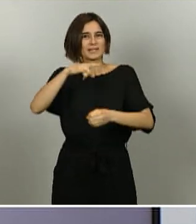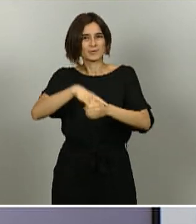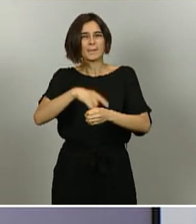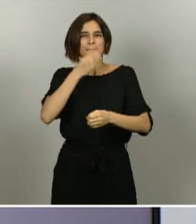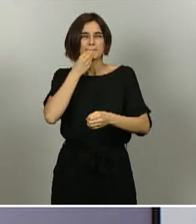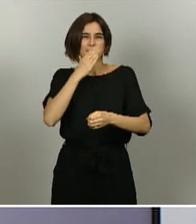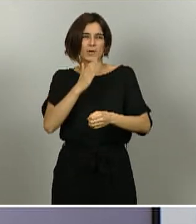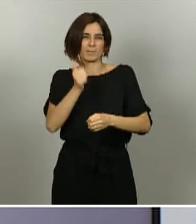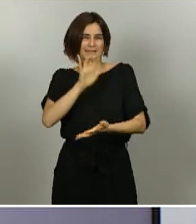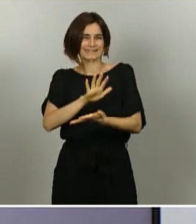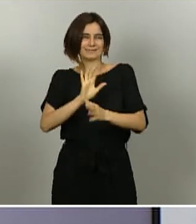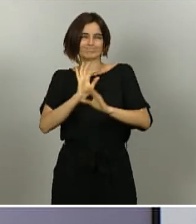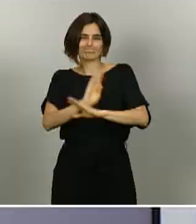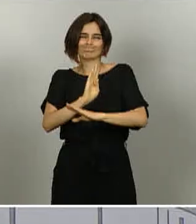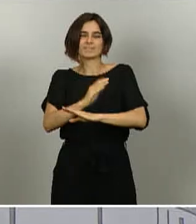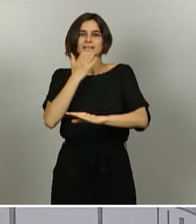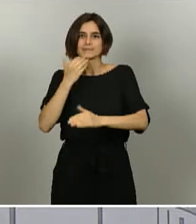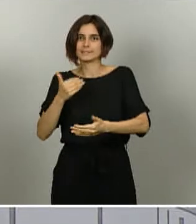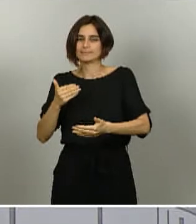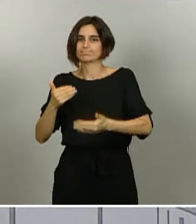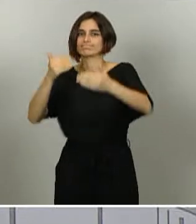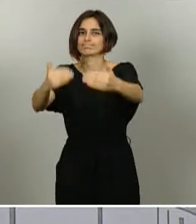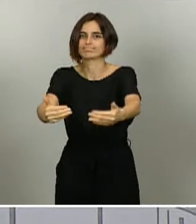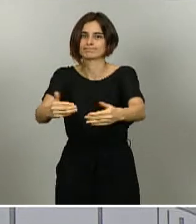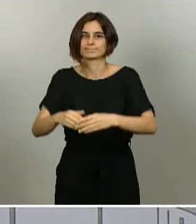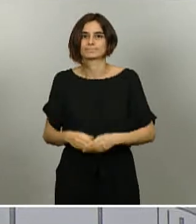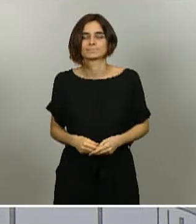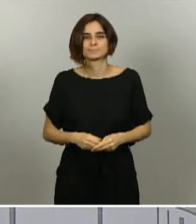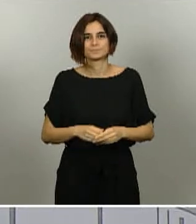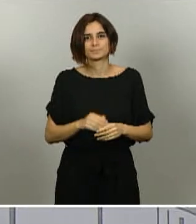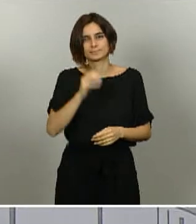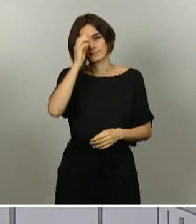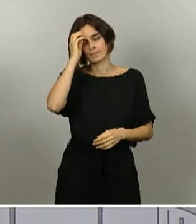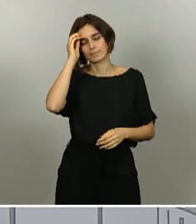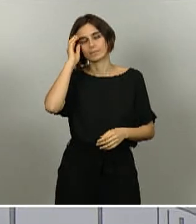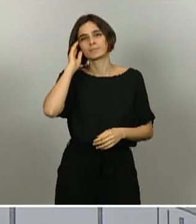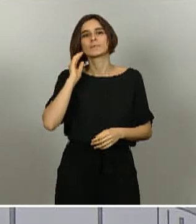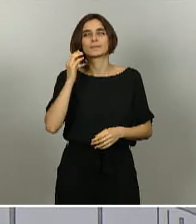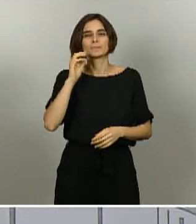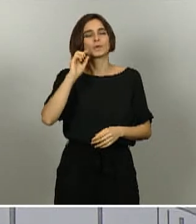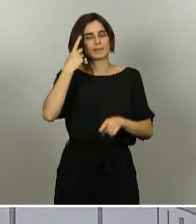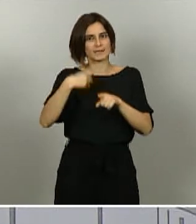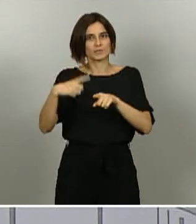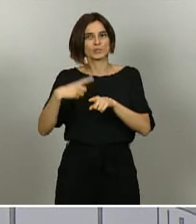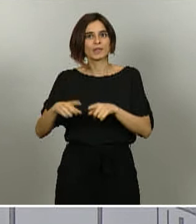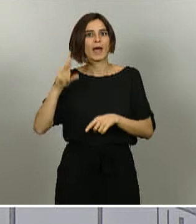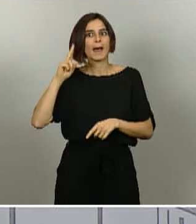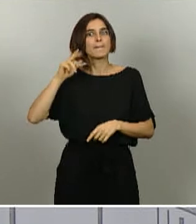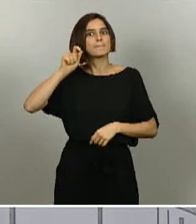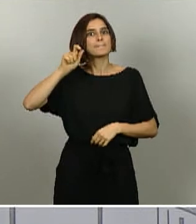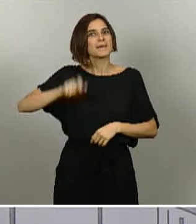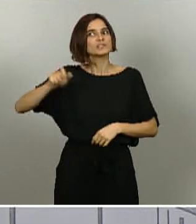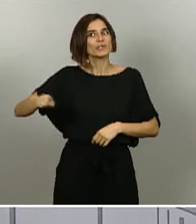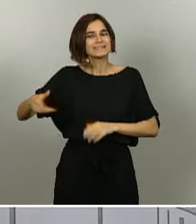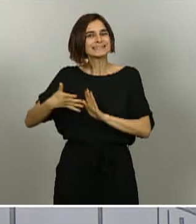Bueno, hay varias cosas. Ser pensionista no quiere decir ser mucho más vulnerable. Sí que es verdad que la edad es